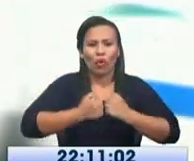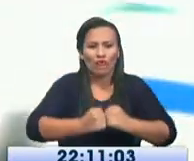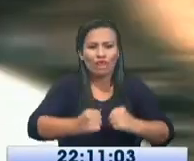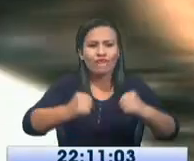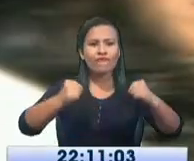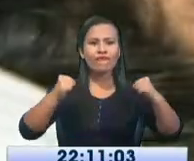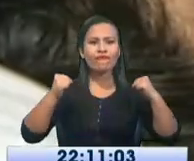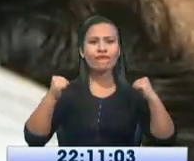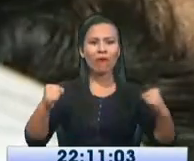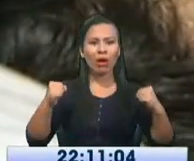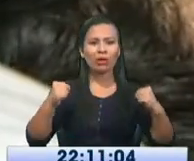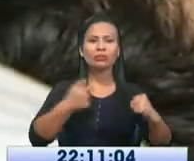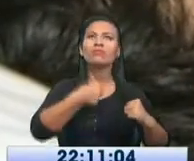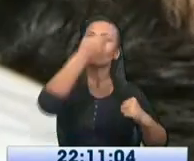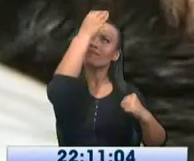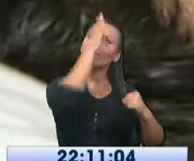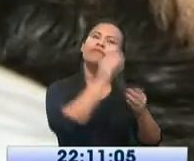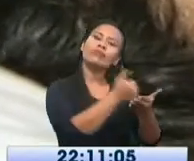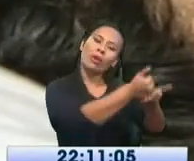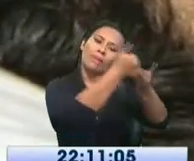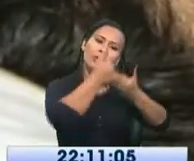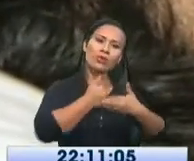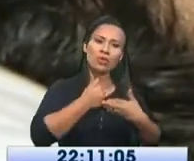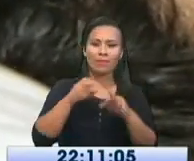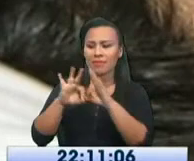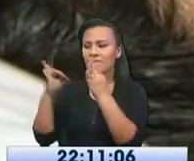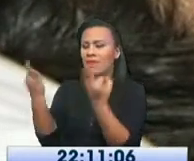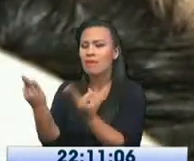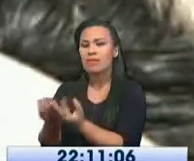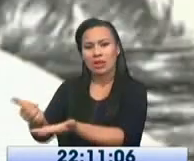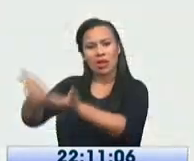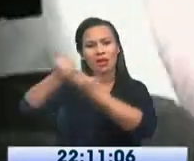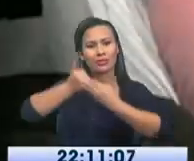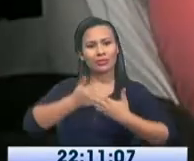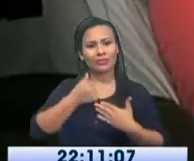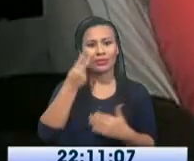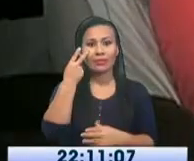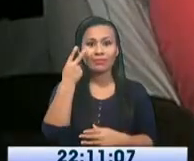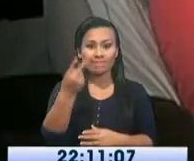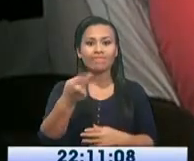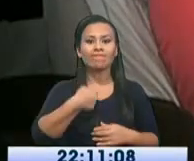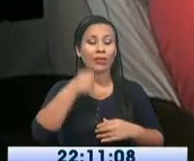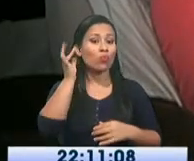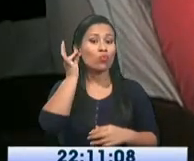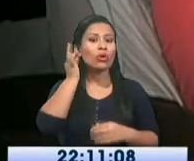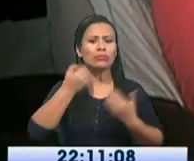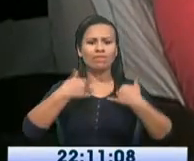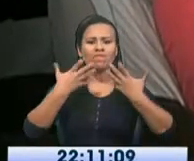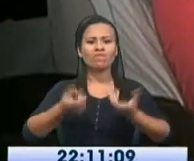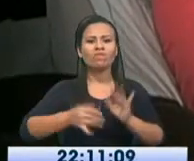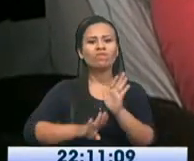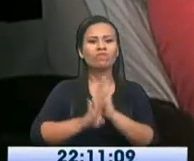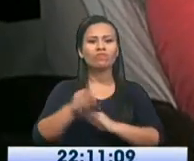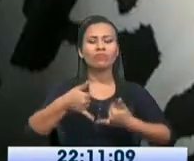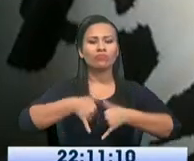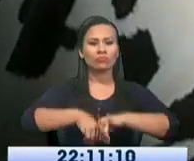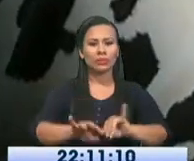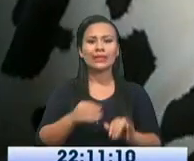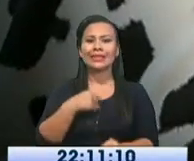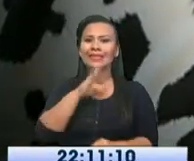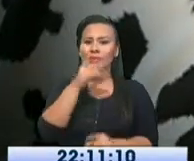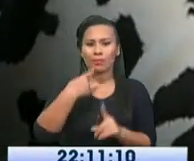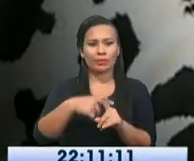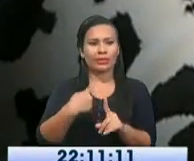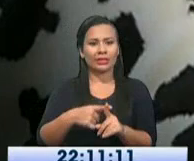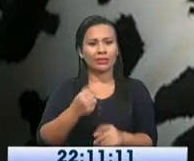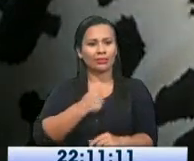familia, con la ayuda de Dios, con la ayuda de todo lo que me están dando y sé que será justicia. Y está dispuesta a salir adelante manteniendo siempre su